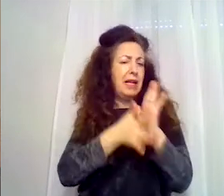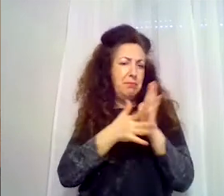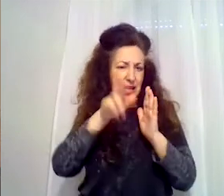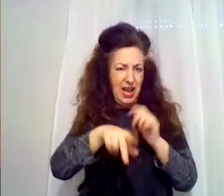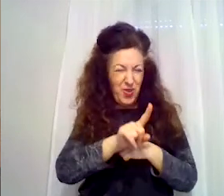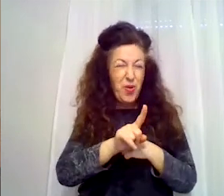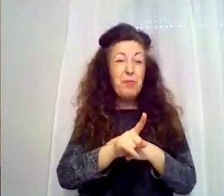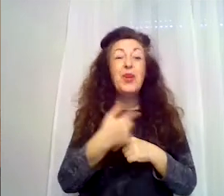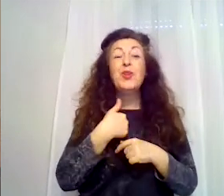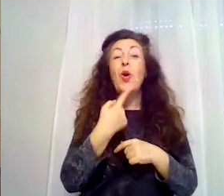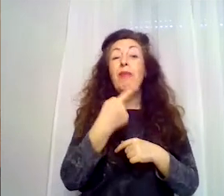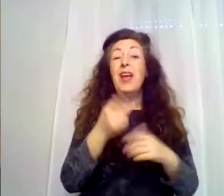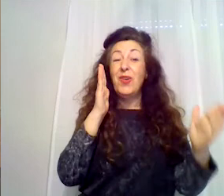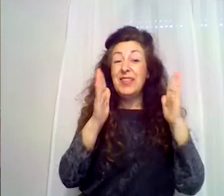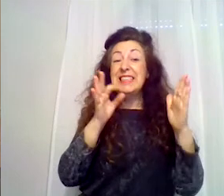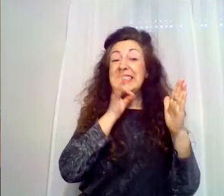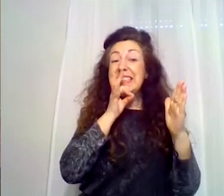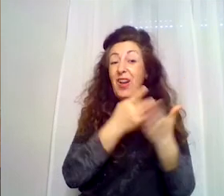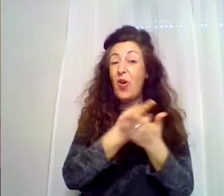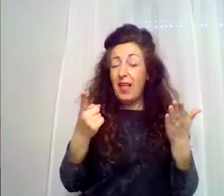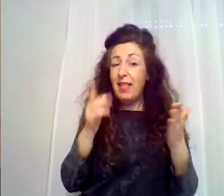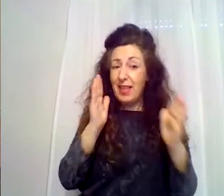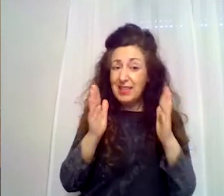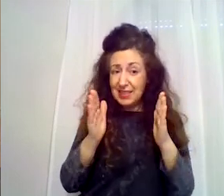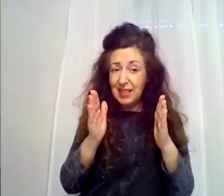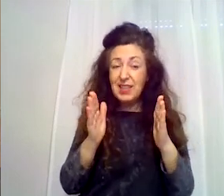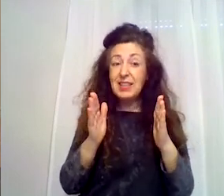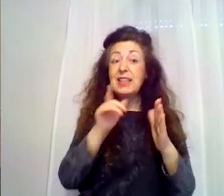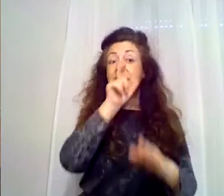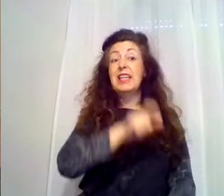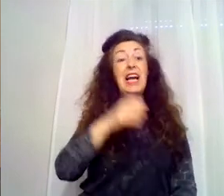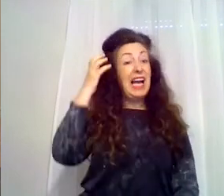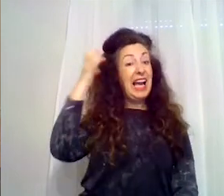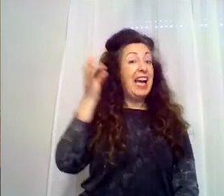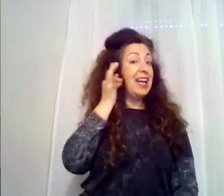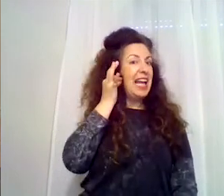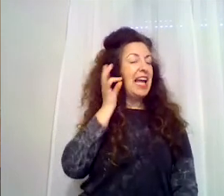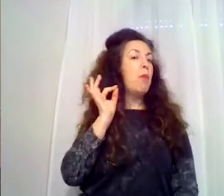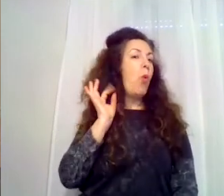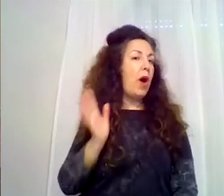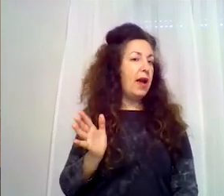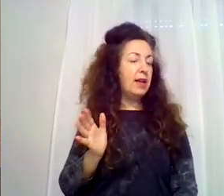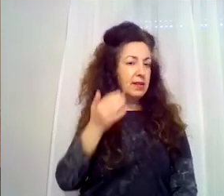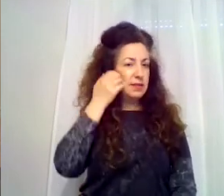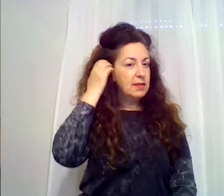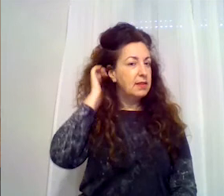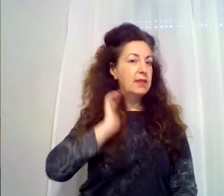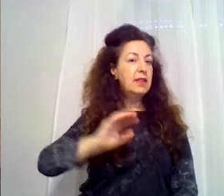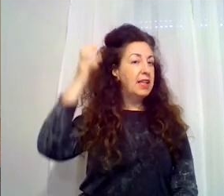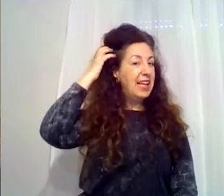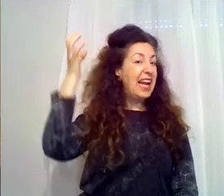que tenemos de Shakespeare, a mí me apetece pensar que alguien con una vida convencional puede